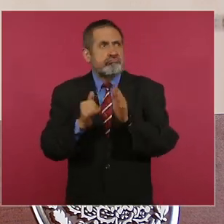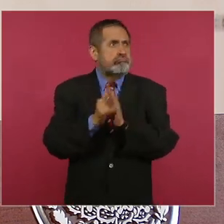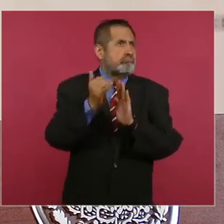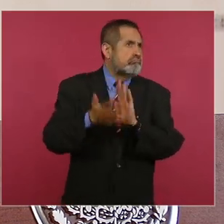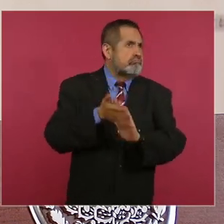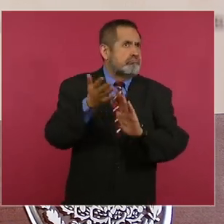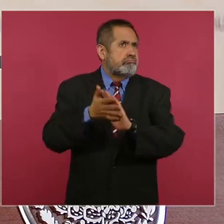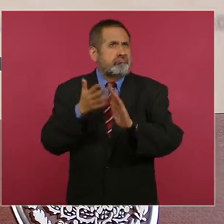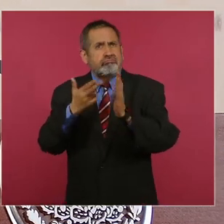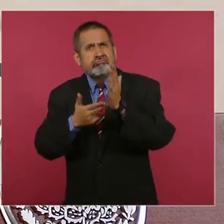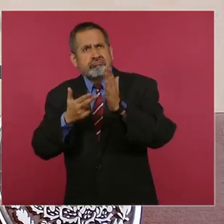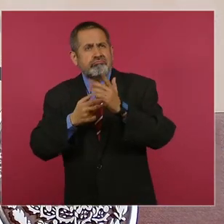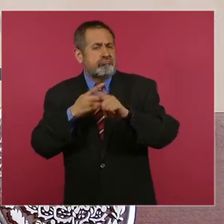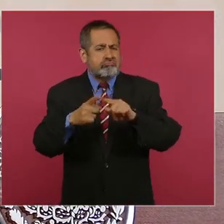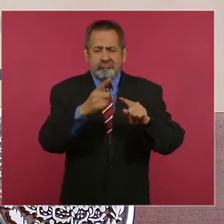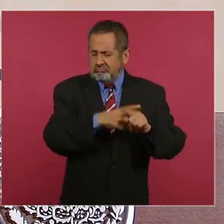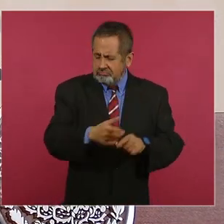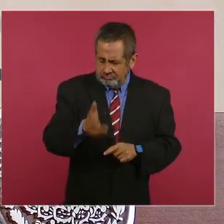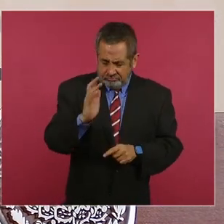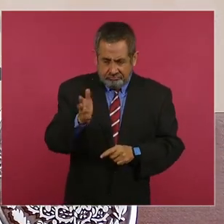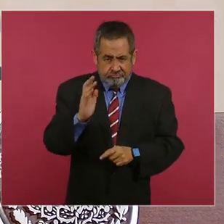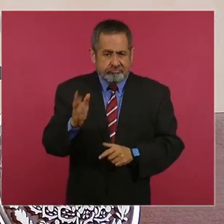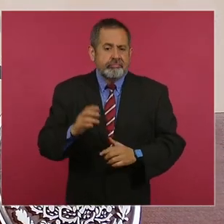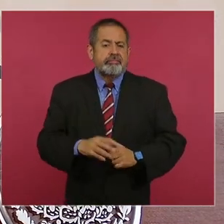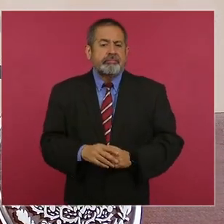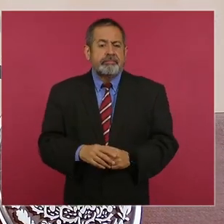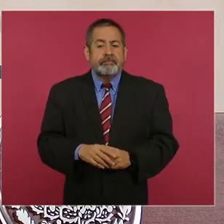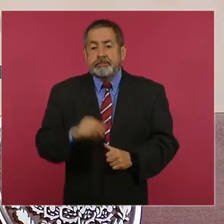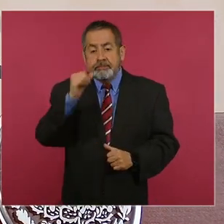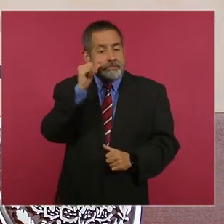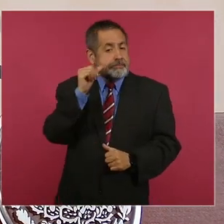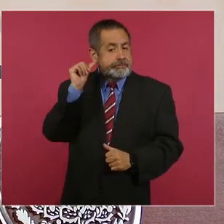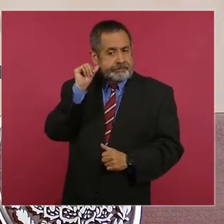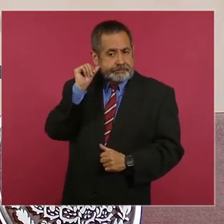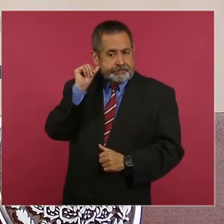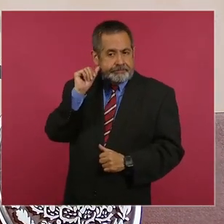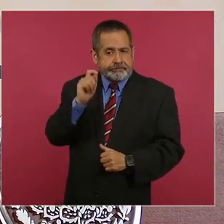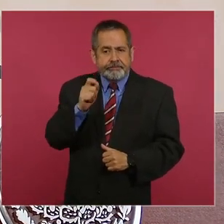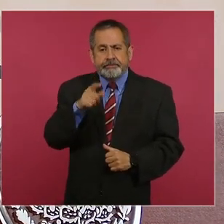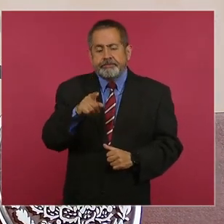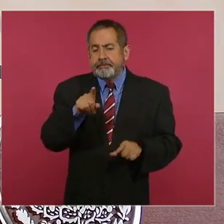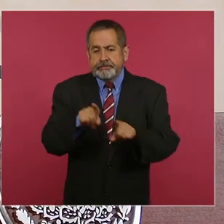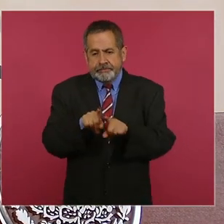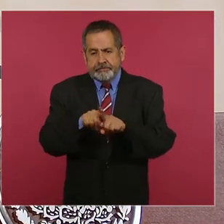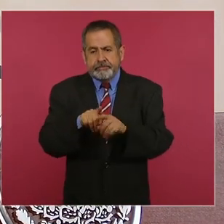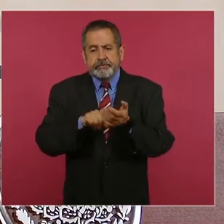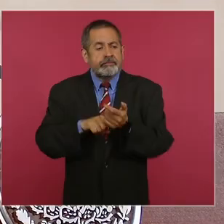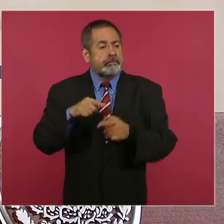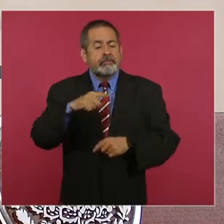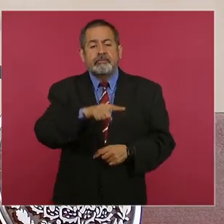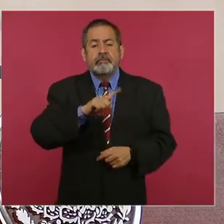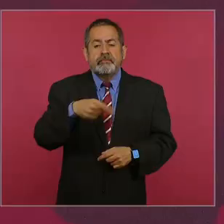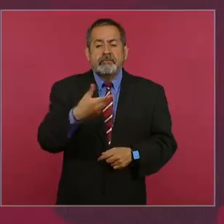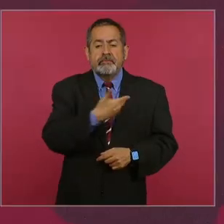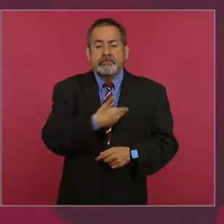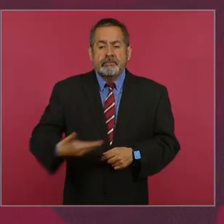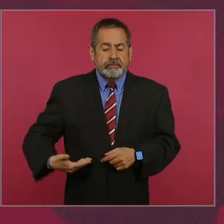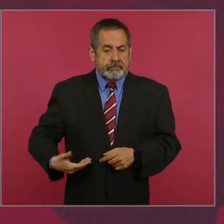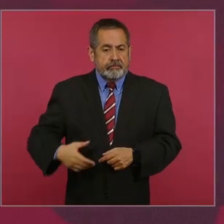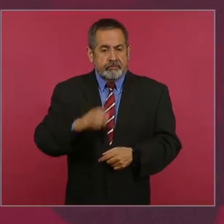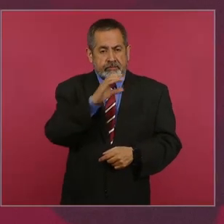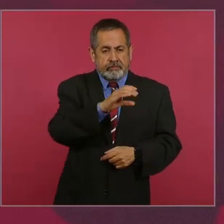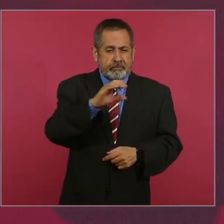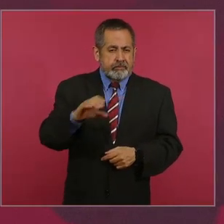Hablamos ayer también con el presidente del Consejo